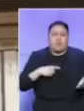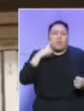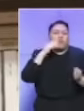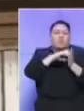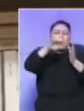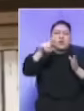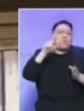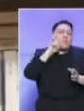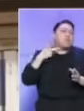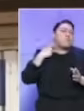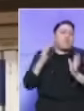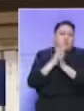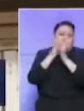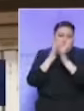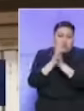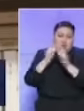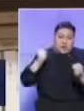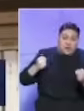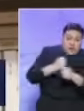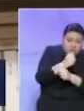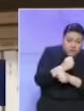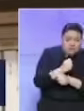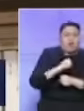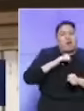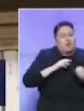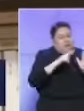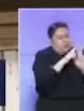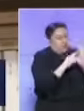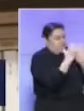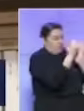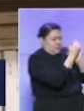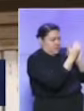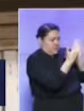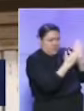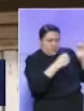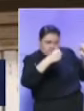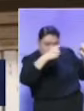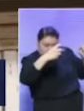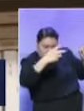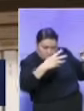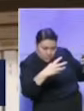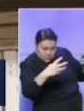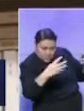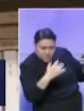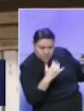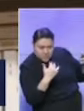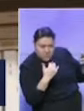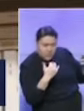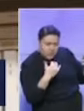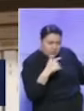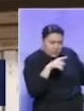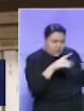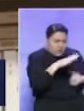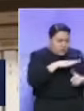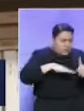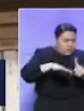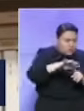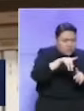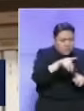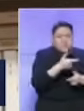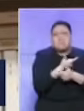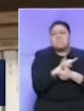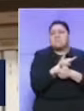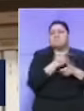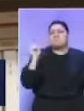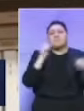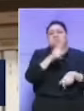política de género contra una mujer, deben cumplirse elementos específicos. Mientras eso no suceda, toda expresión, manifestación o actuación deben evitar